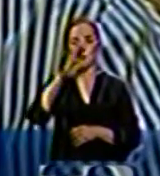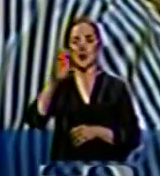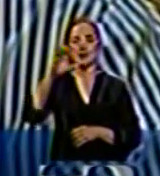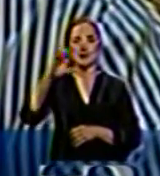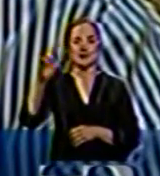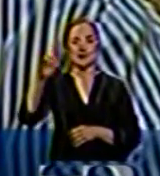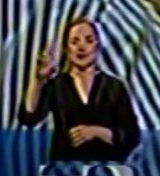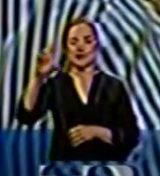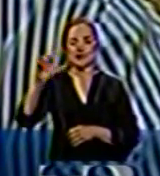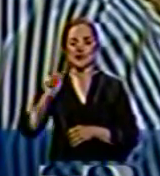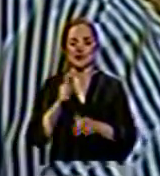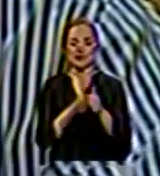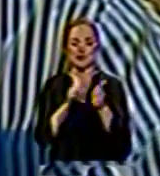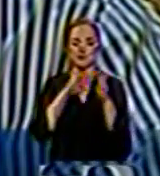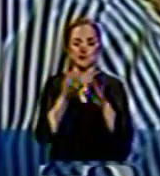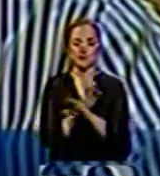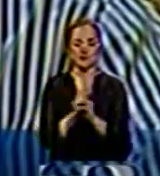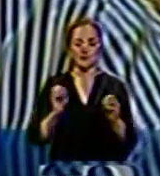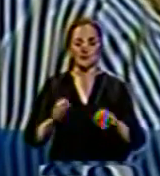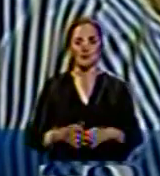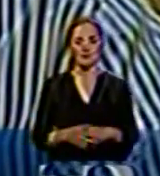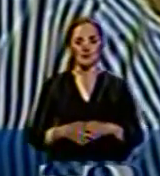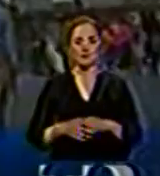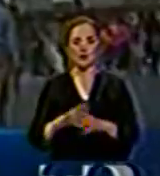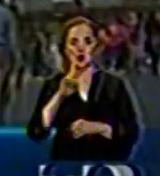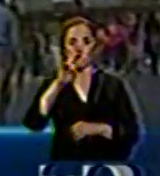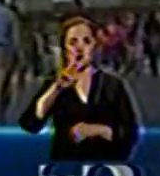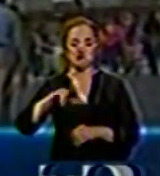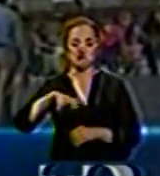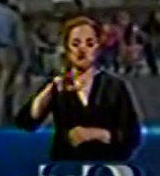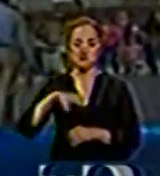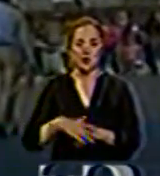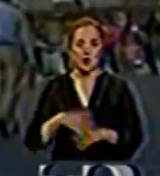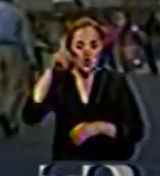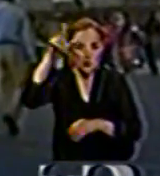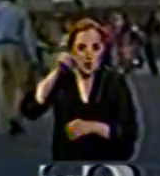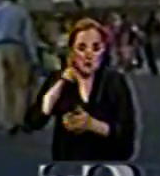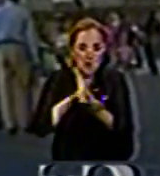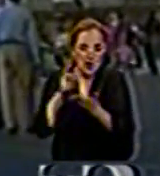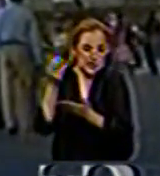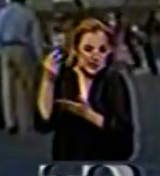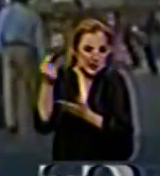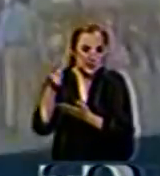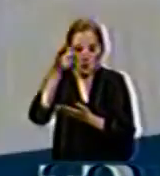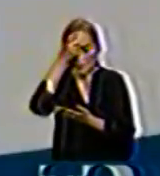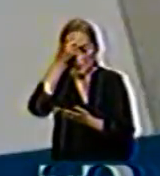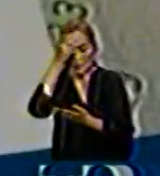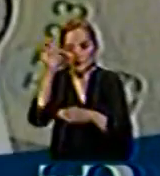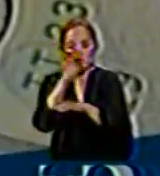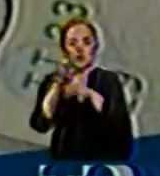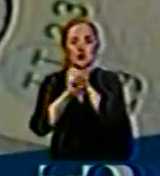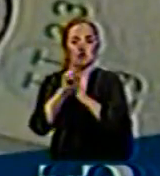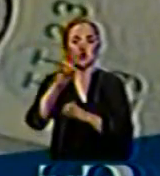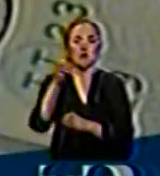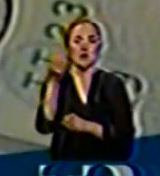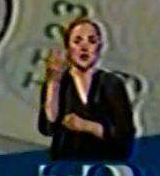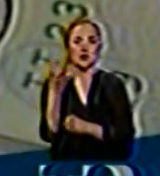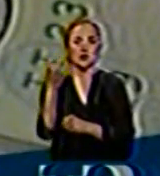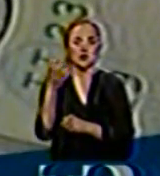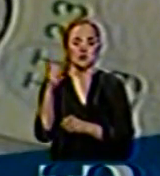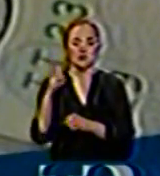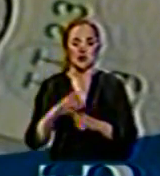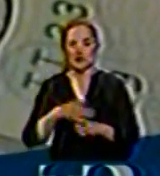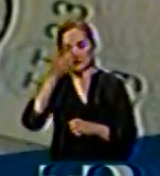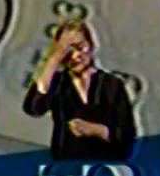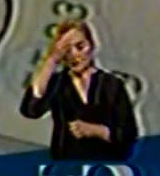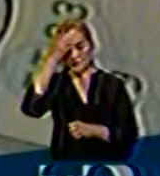te diría que no va a pasar de 2 o 3 meses. Si el gobierno no cancela de inmediato la deuda que desde enero del 2014 mantiene con el